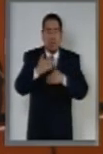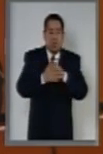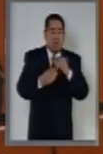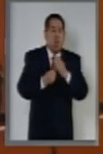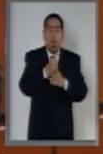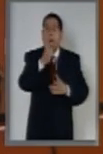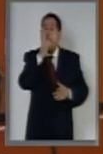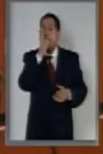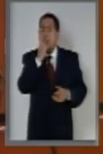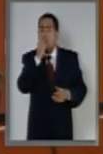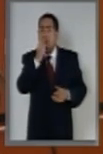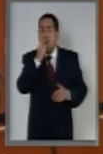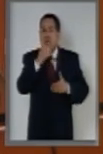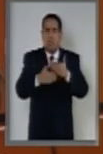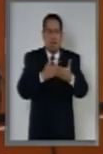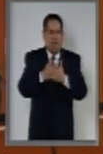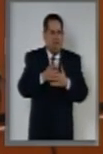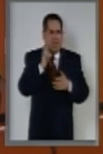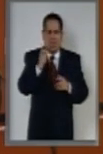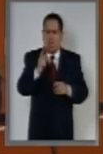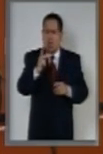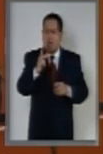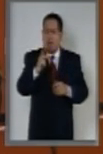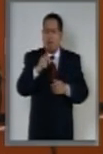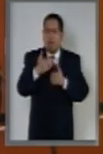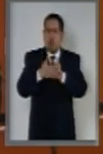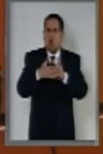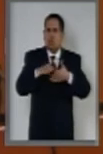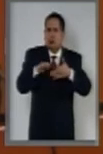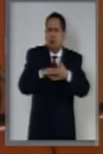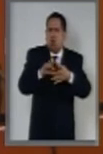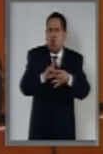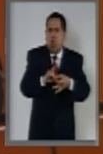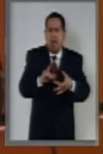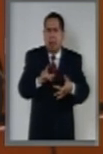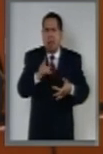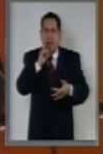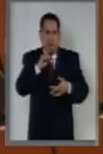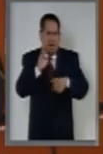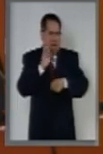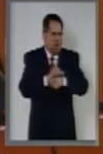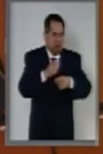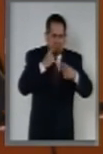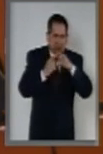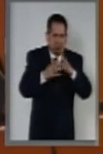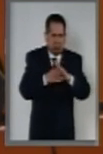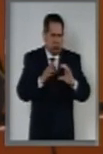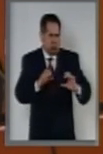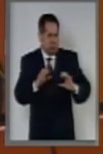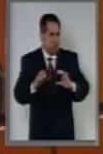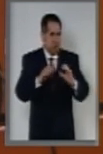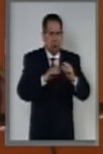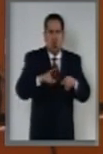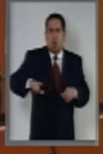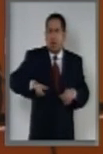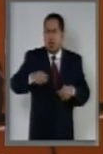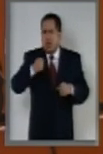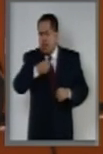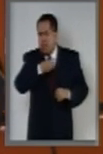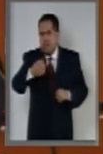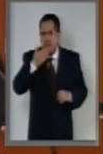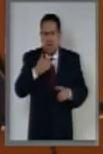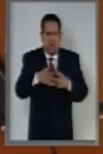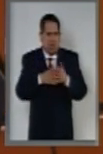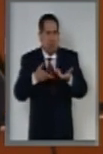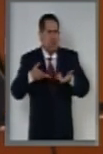la policía de proximidad con competencias claras para aplicar los bandos de policía y gobierno,